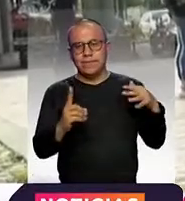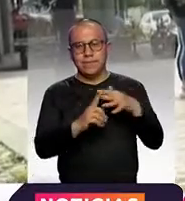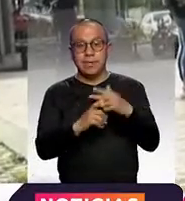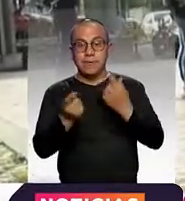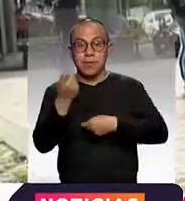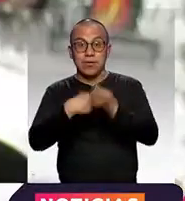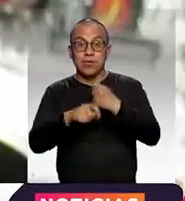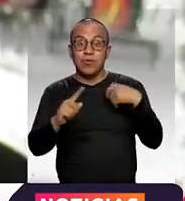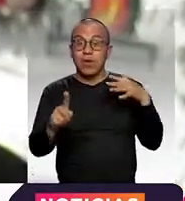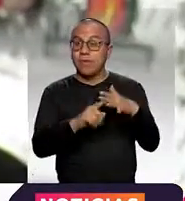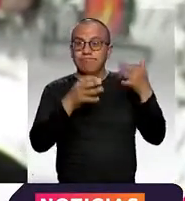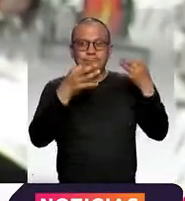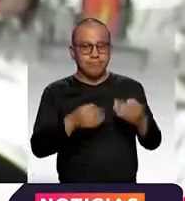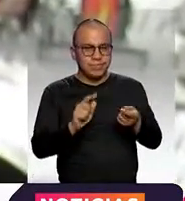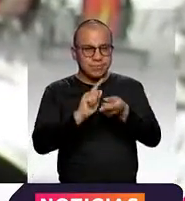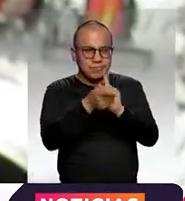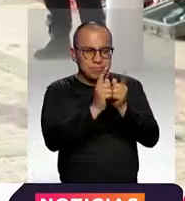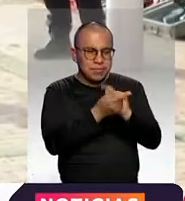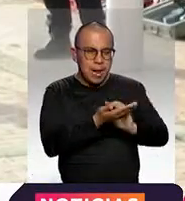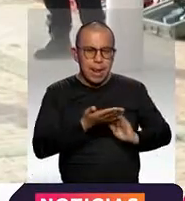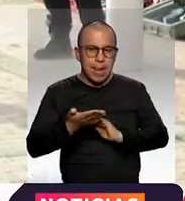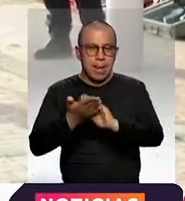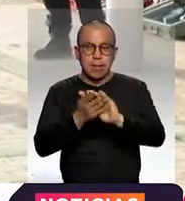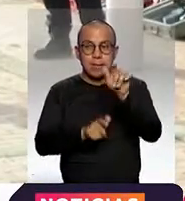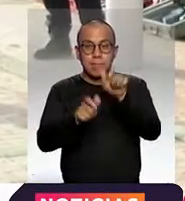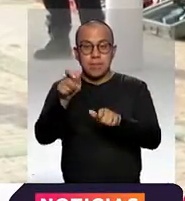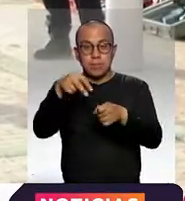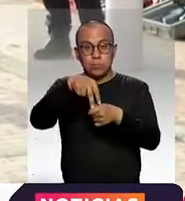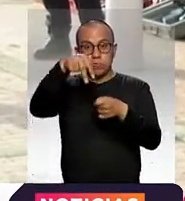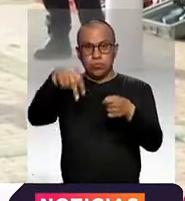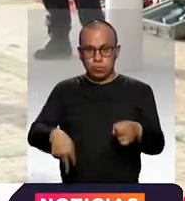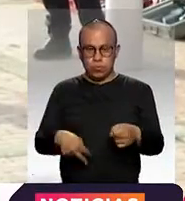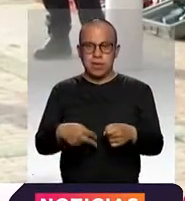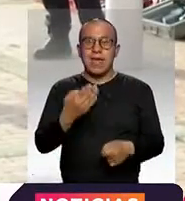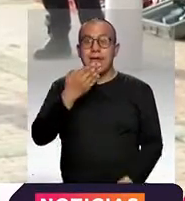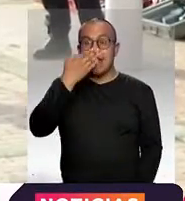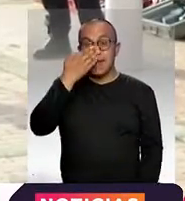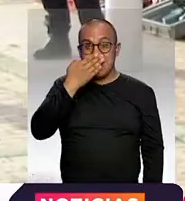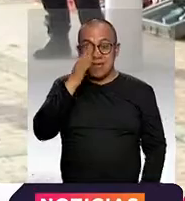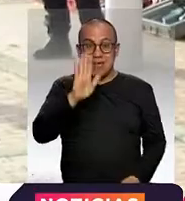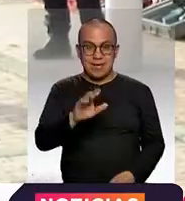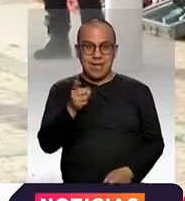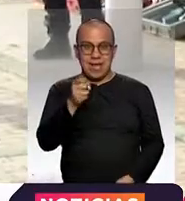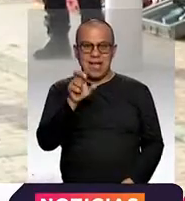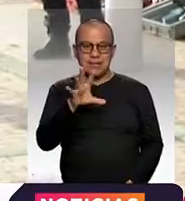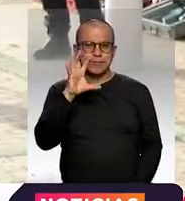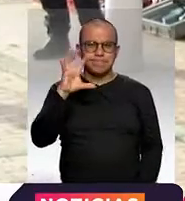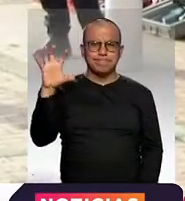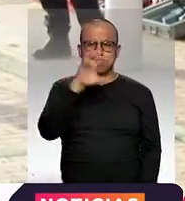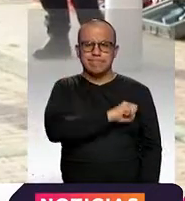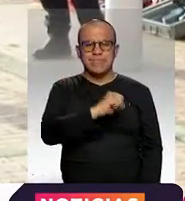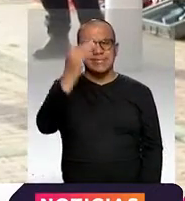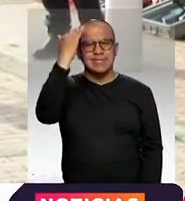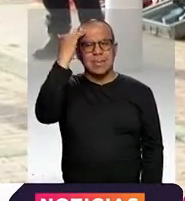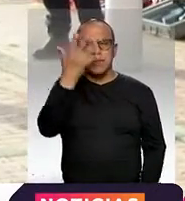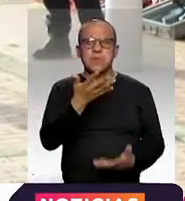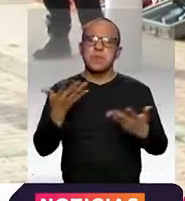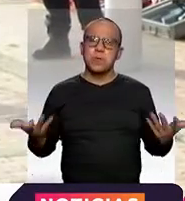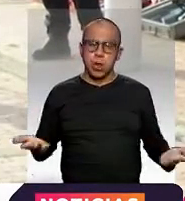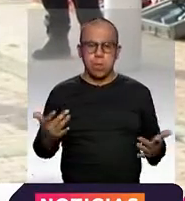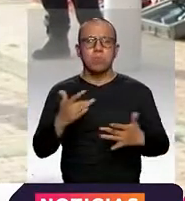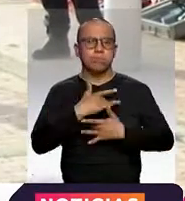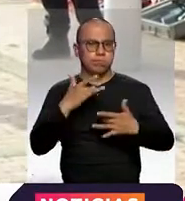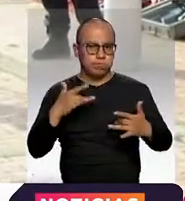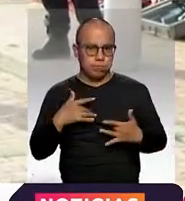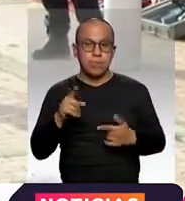mercado informal en el que se adulteran los cilindros. Que los ciudadanos que tengan este tipo de gas en casa, pues reconozca que es un gas que, si bien es cierto, es